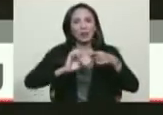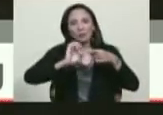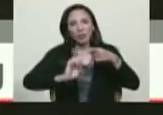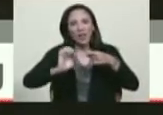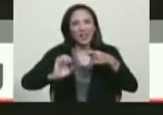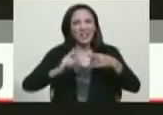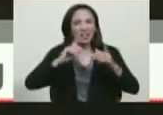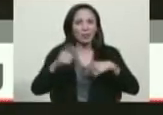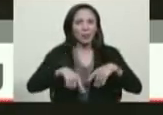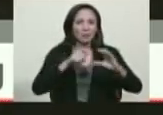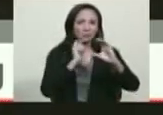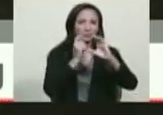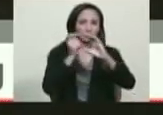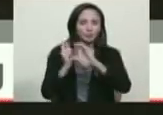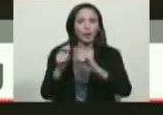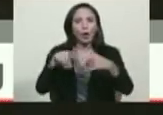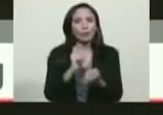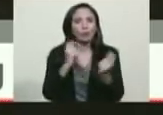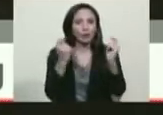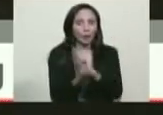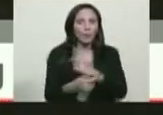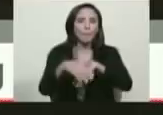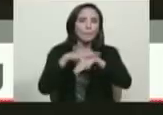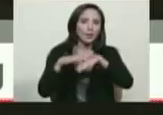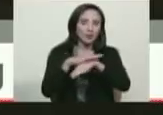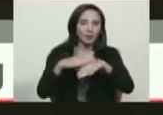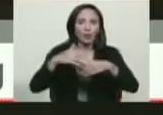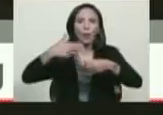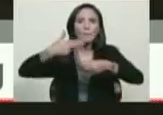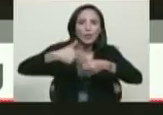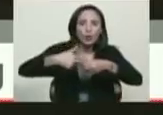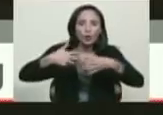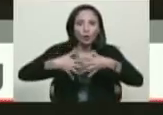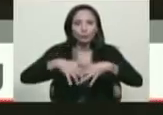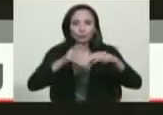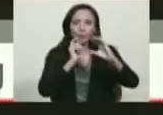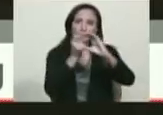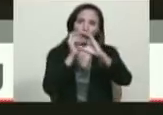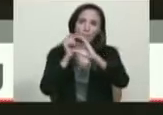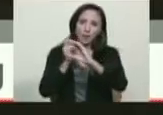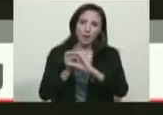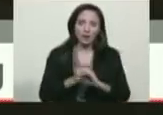Minas, hoy Ministerio del Poder Popular de Petróleo y Minería.